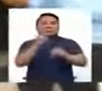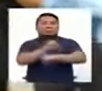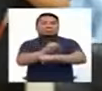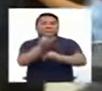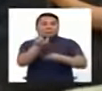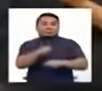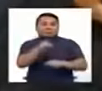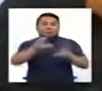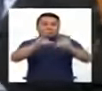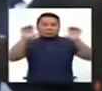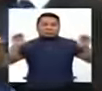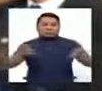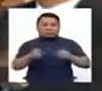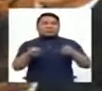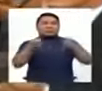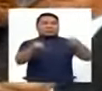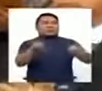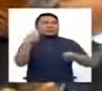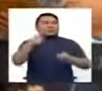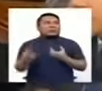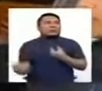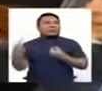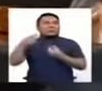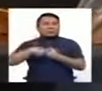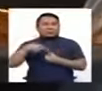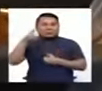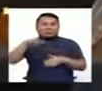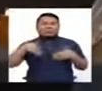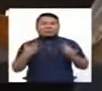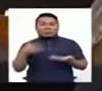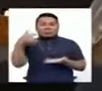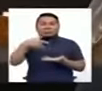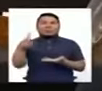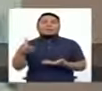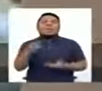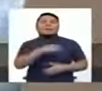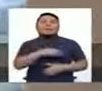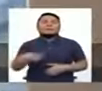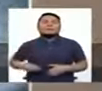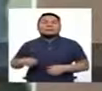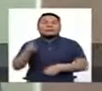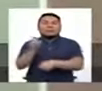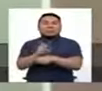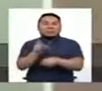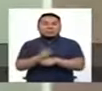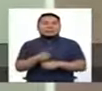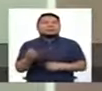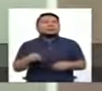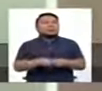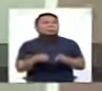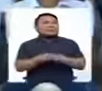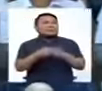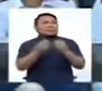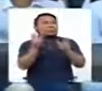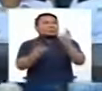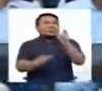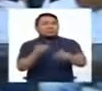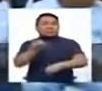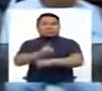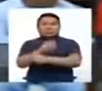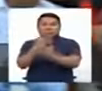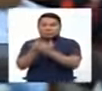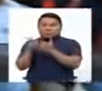una constancia por participar en el programa Orquestando del Ministerio de Educación y unos 200 reclusos del pabellón de